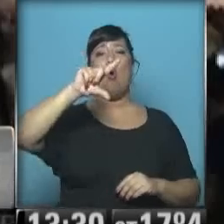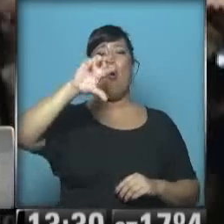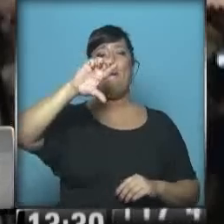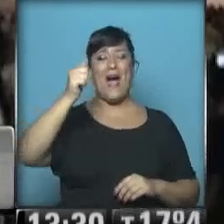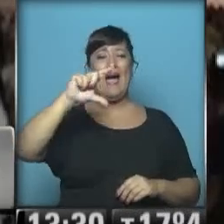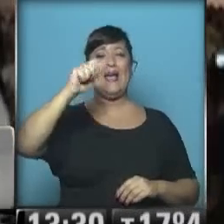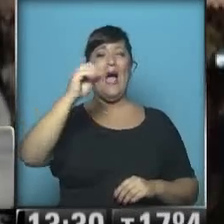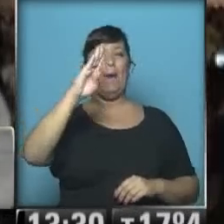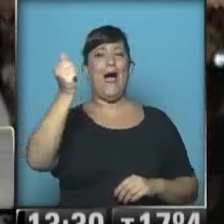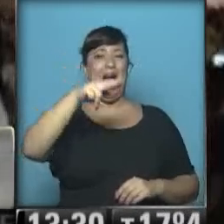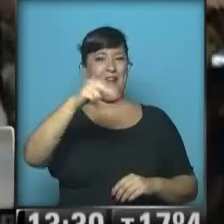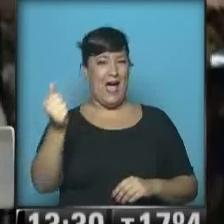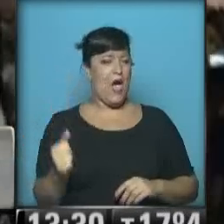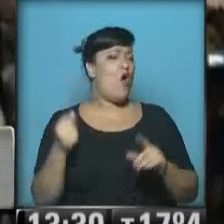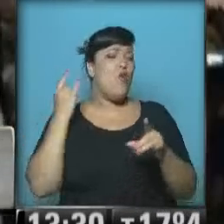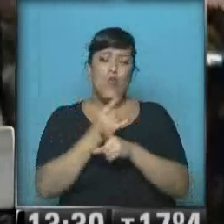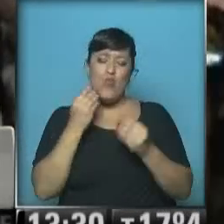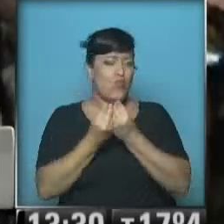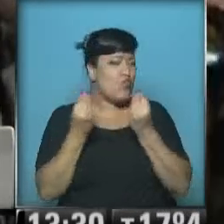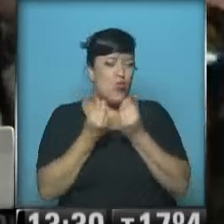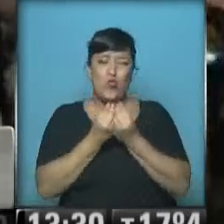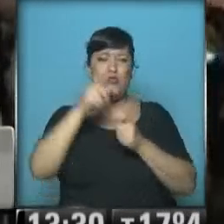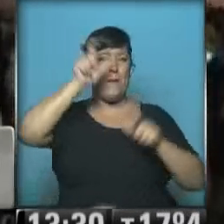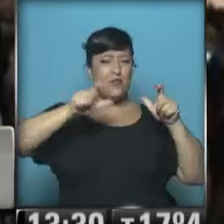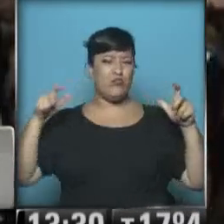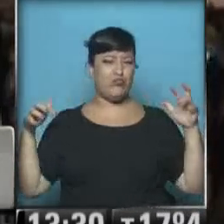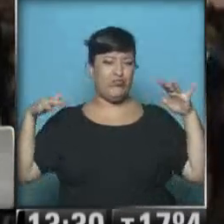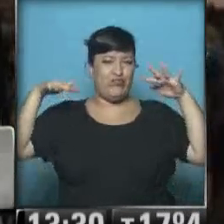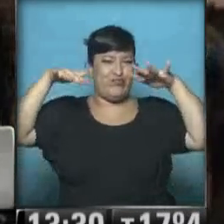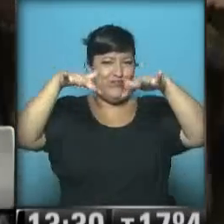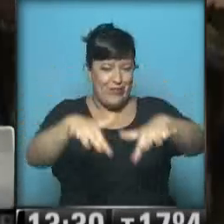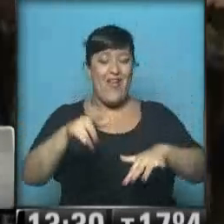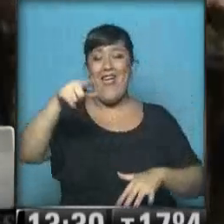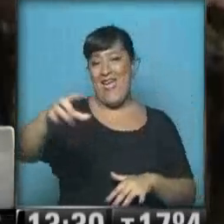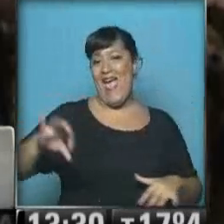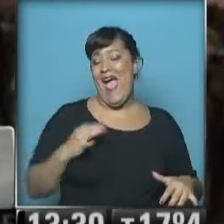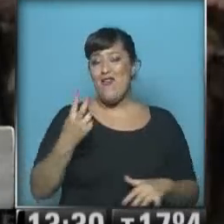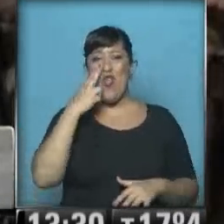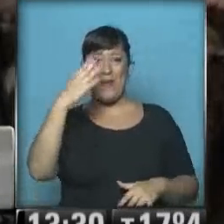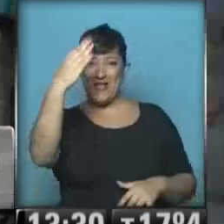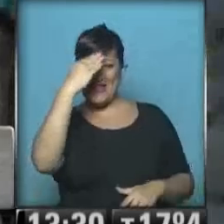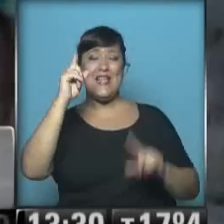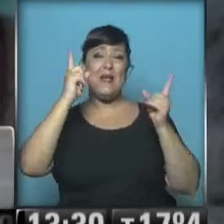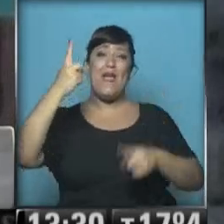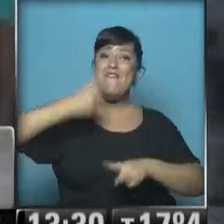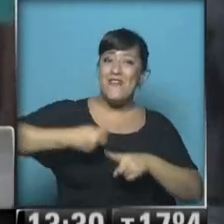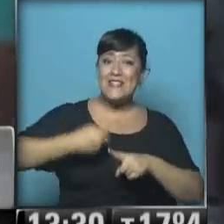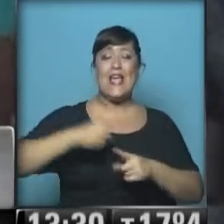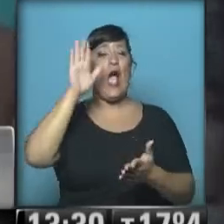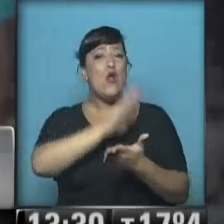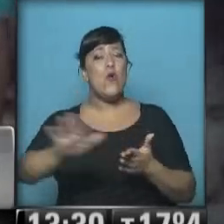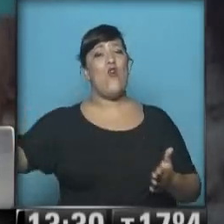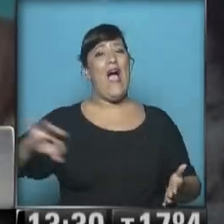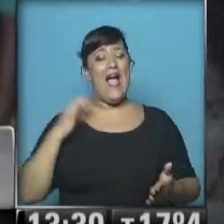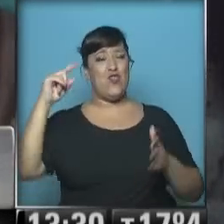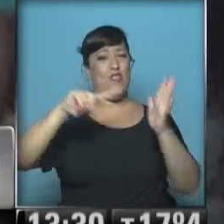personas, como cada año, se reunieron para recibir el nuevo año, en este caso el 2015, y para celebrar un nuevo año de la ciudad, en el caso de